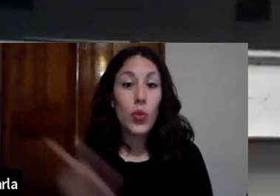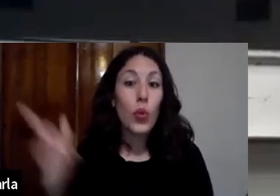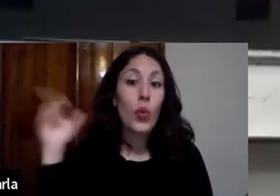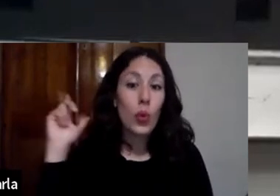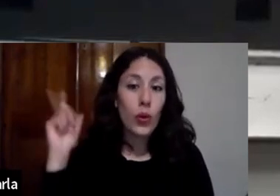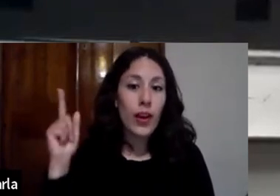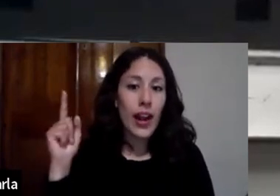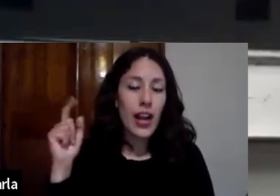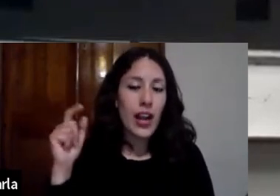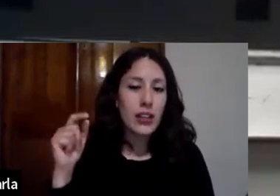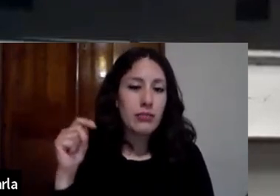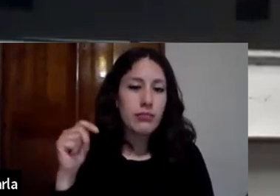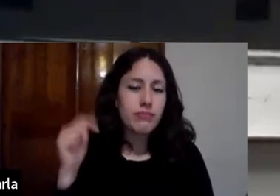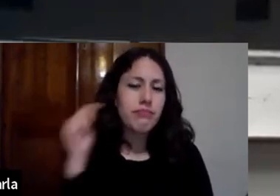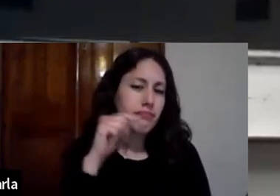esta noche,